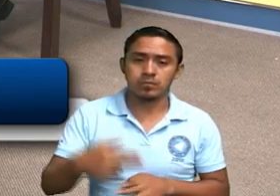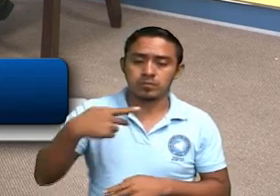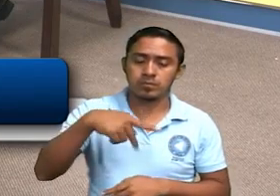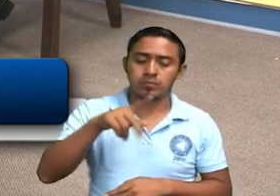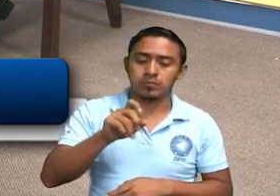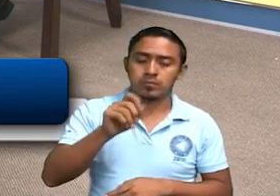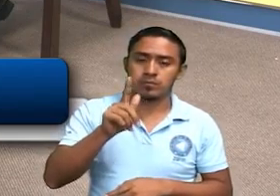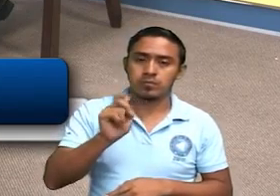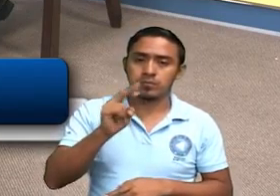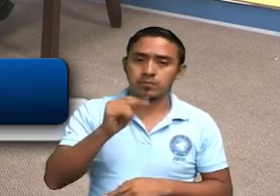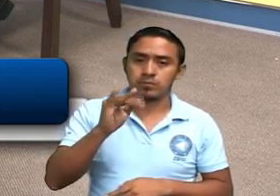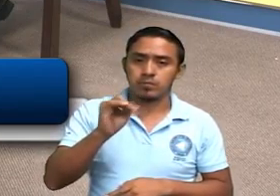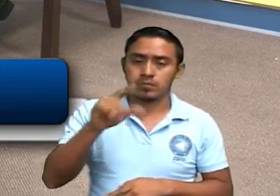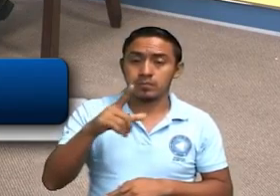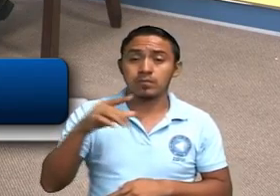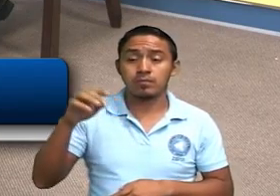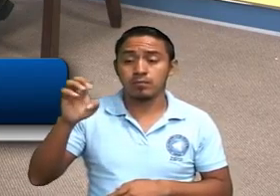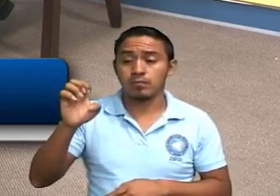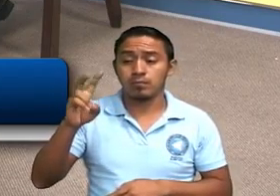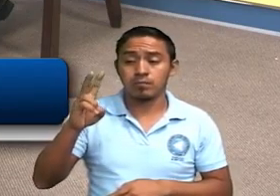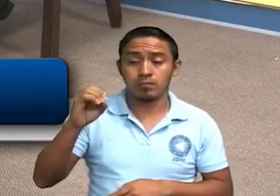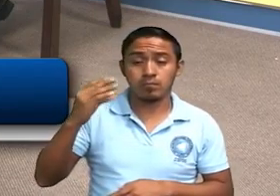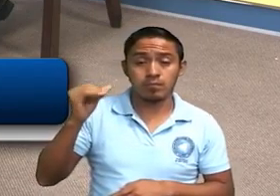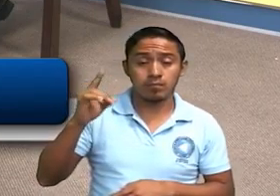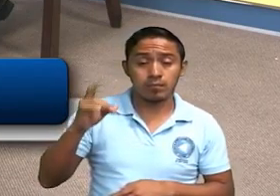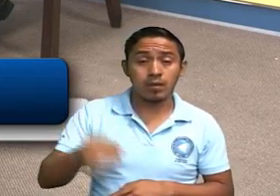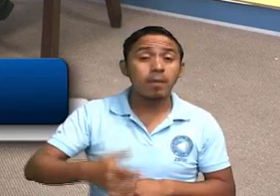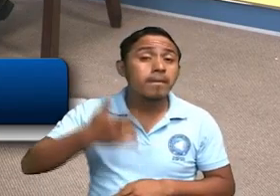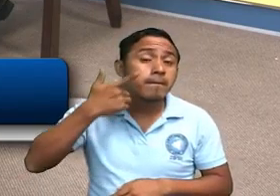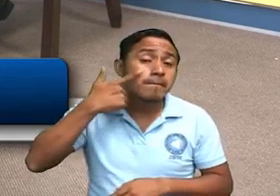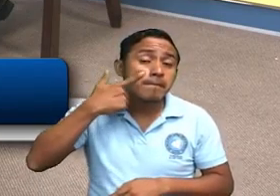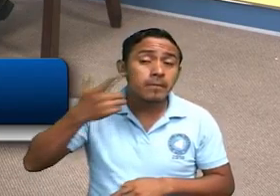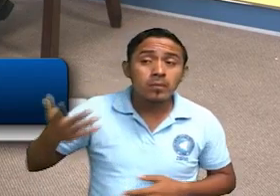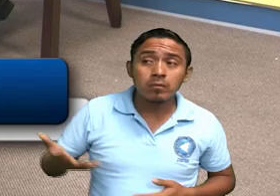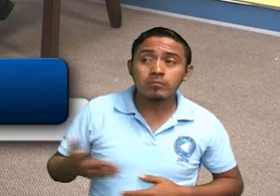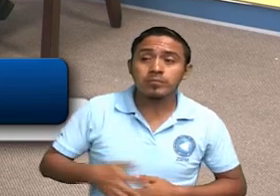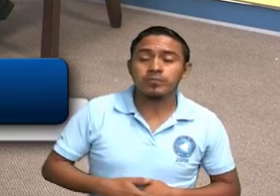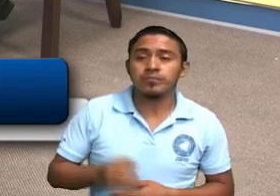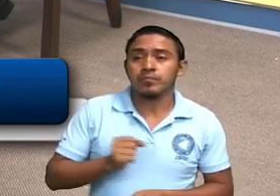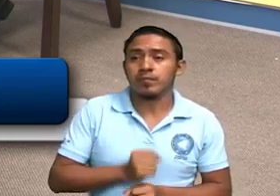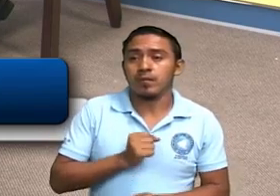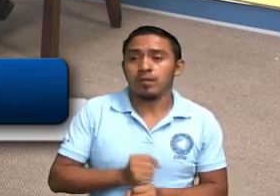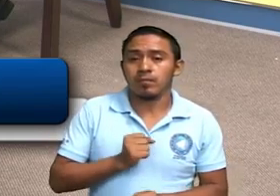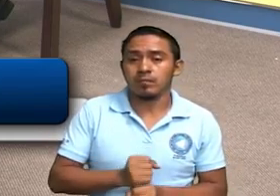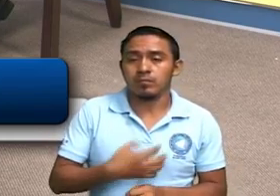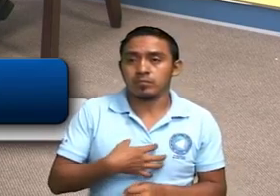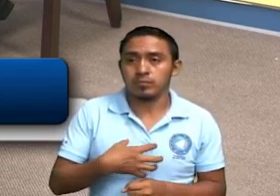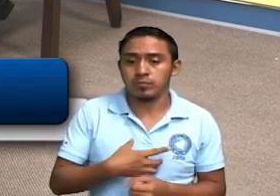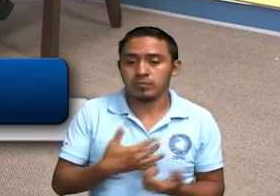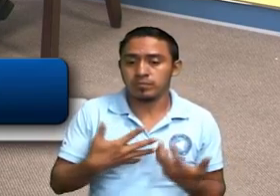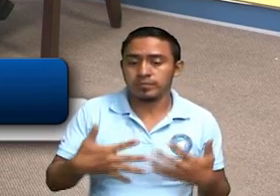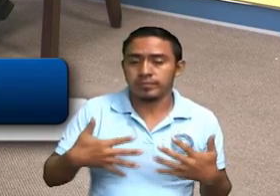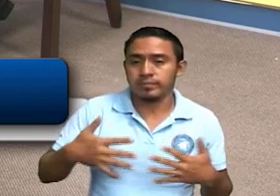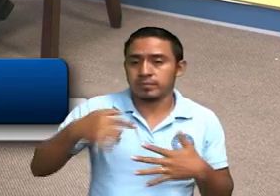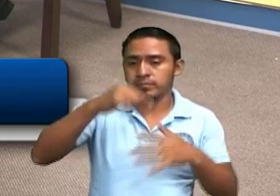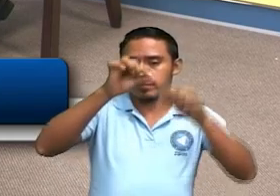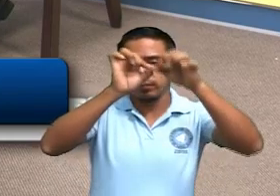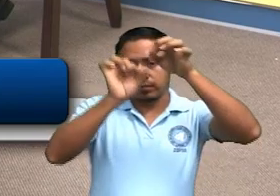potenciales evocados. ¿Ve? Entonces, eso es para ver cómo está funcionando el nervio